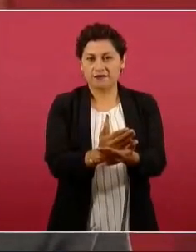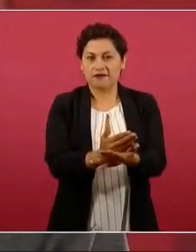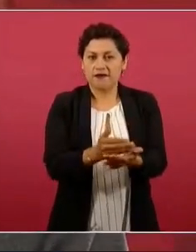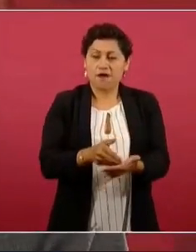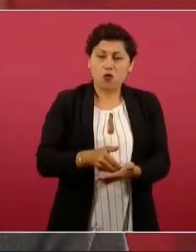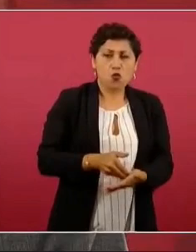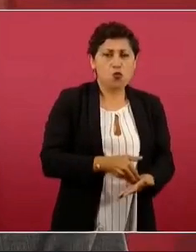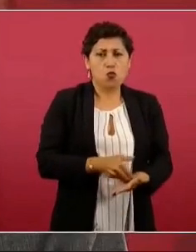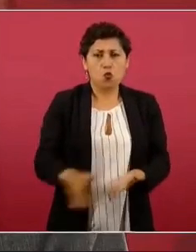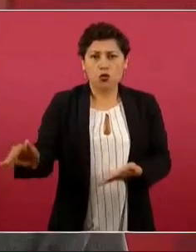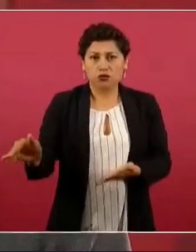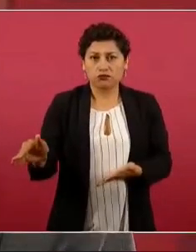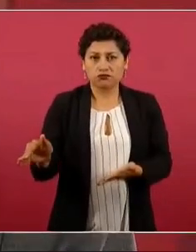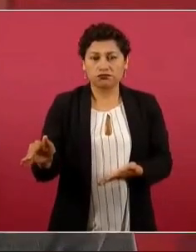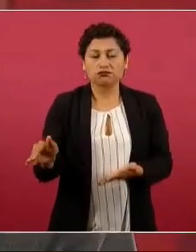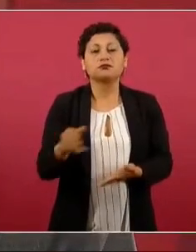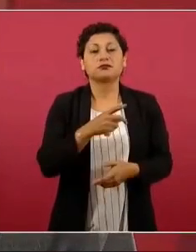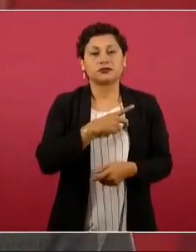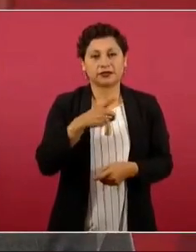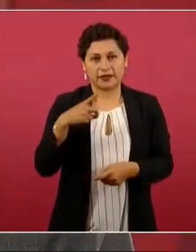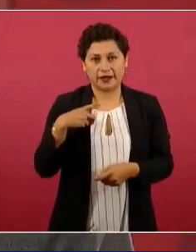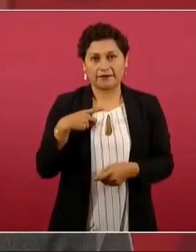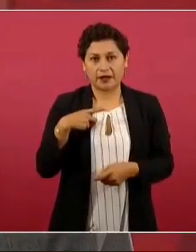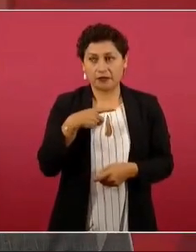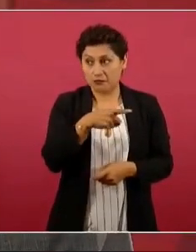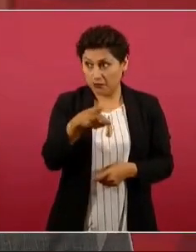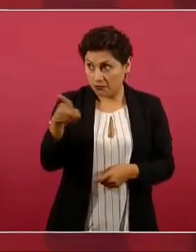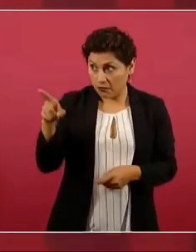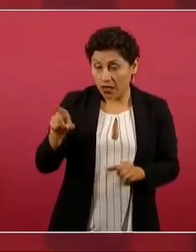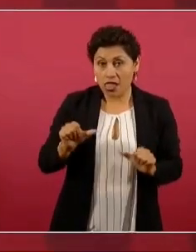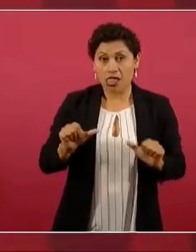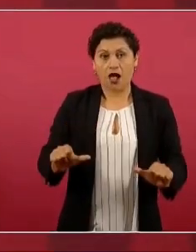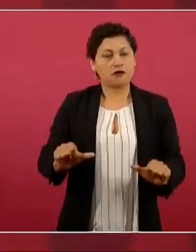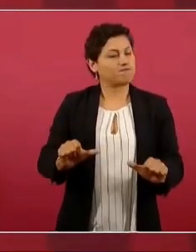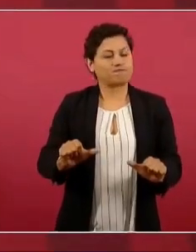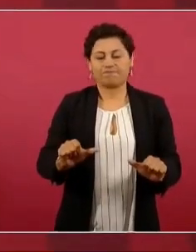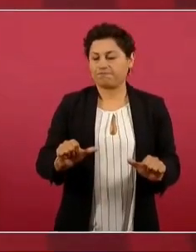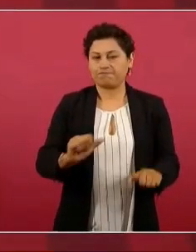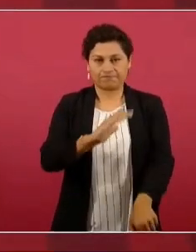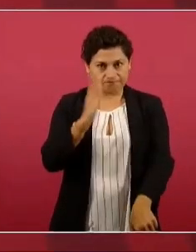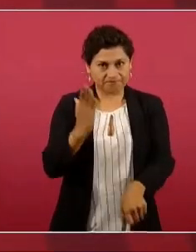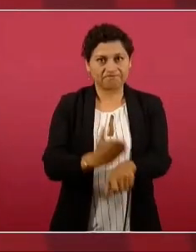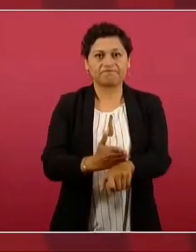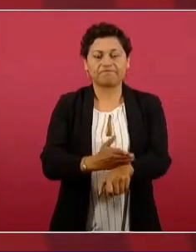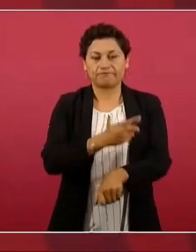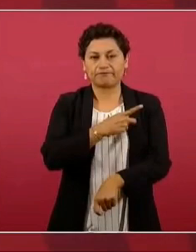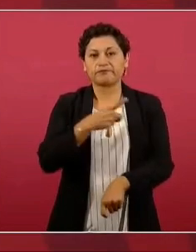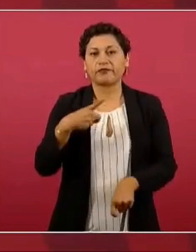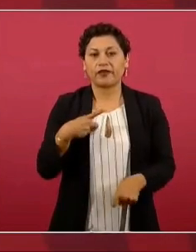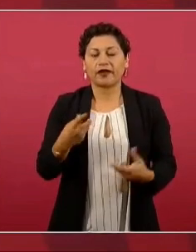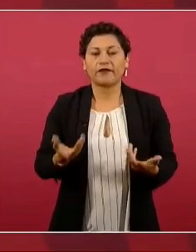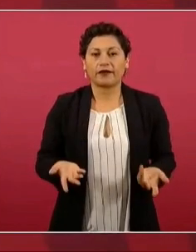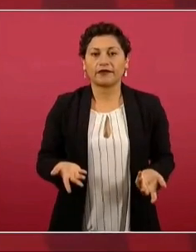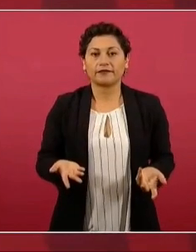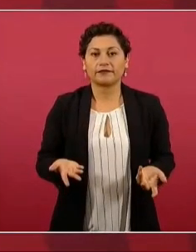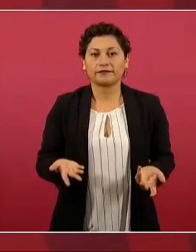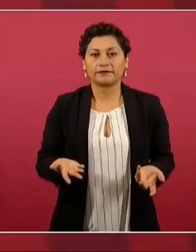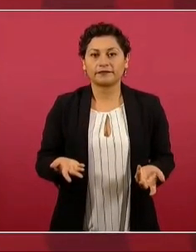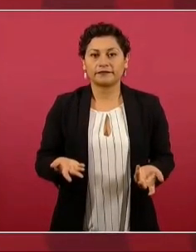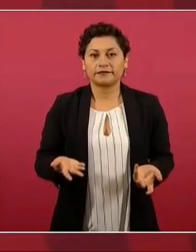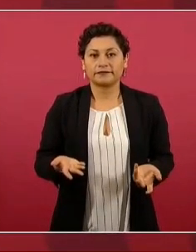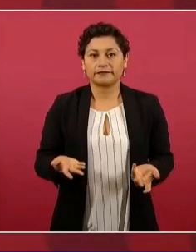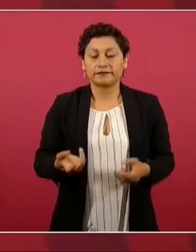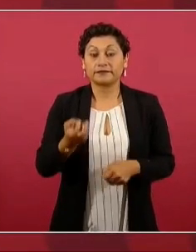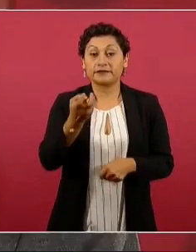corrupción y la impunidad. Y eso nos está dando mucha